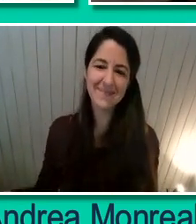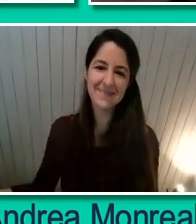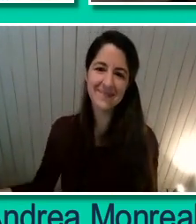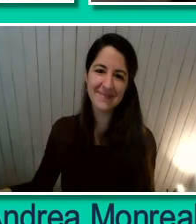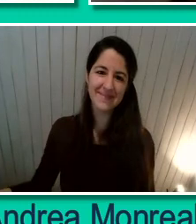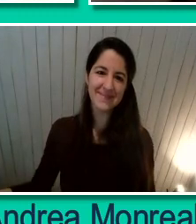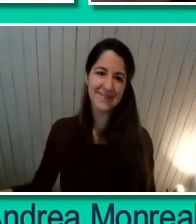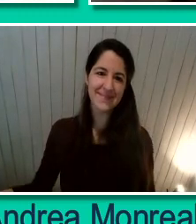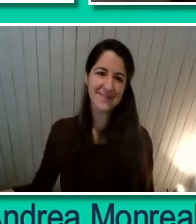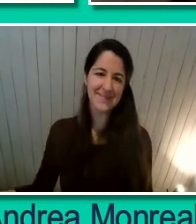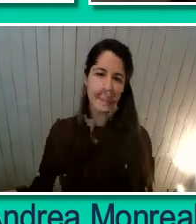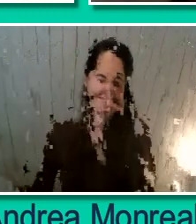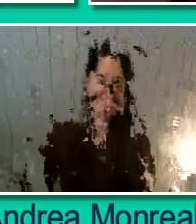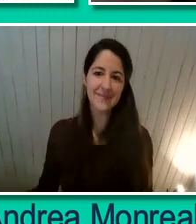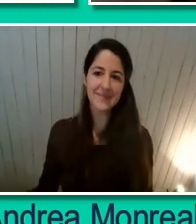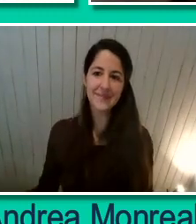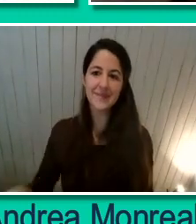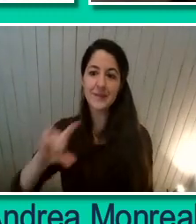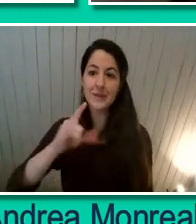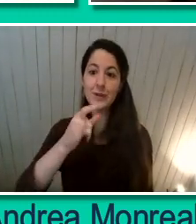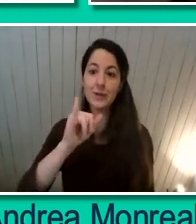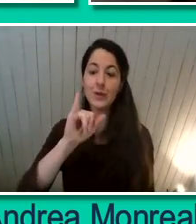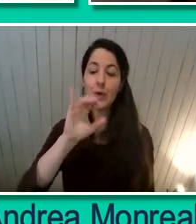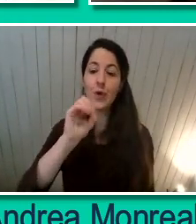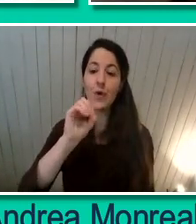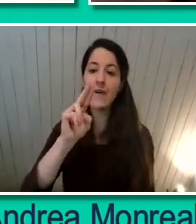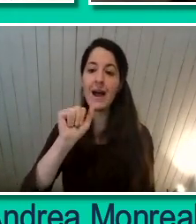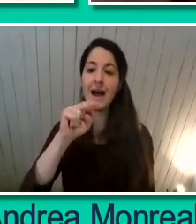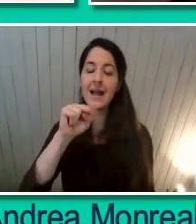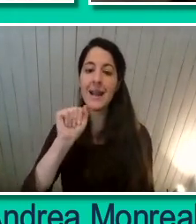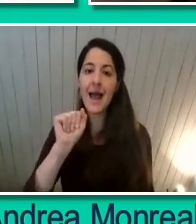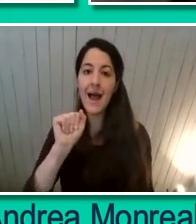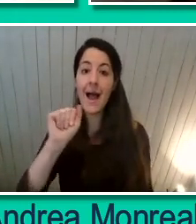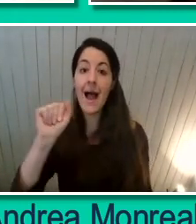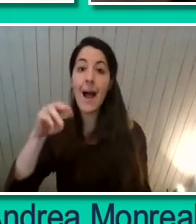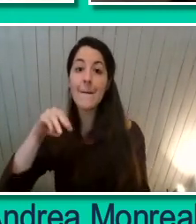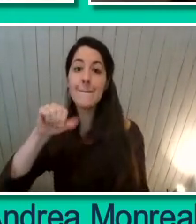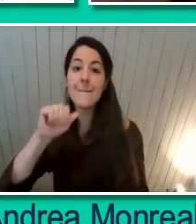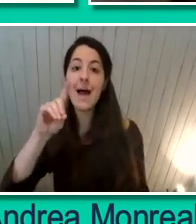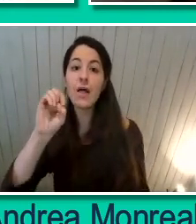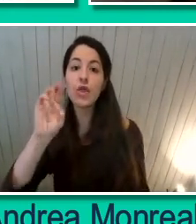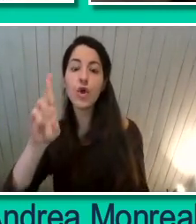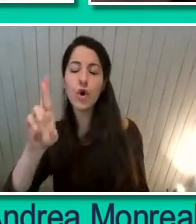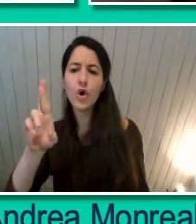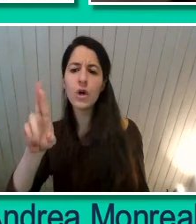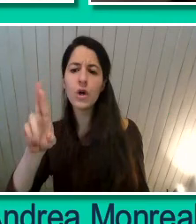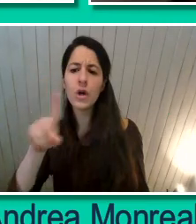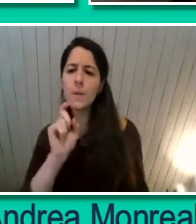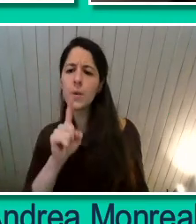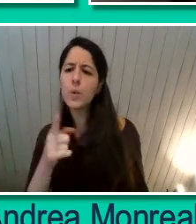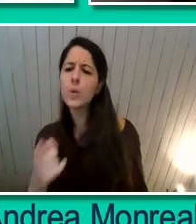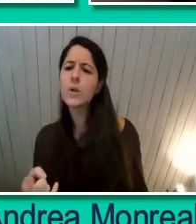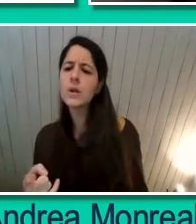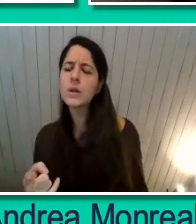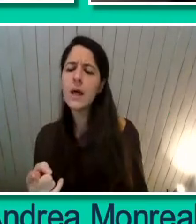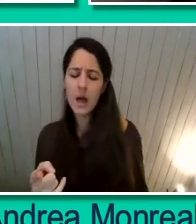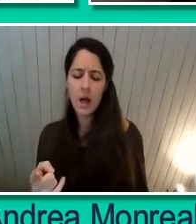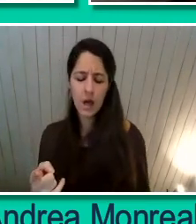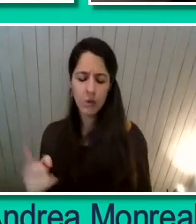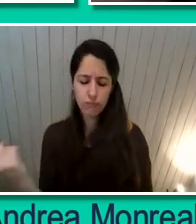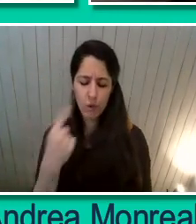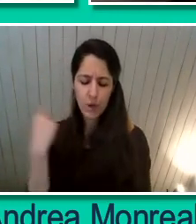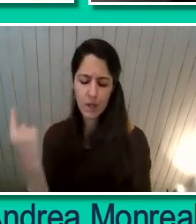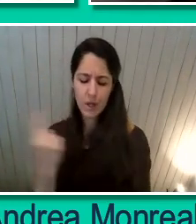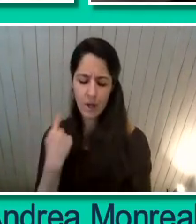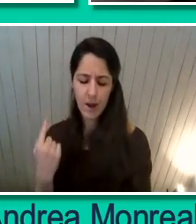Giovanna Amador igual nos hace una pregunta y nos dice, yo por lo que leo como general, si todos los tumores